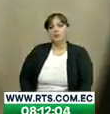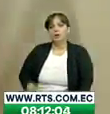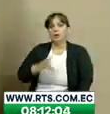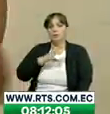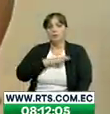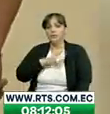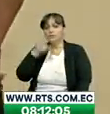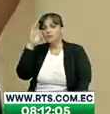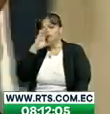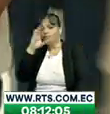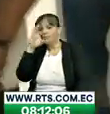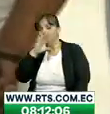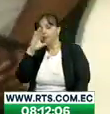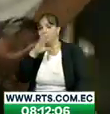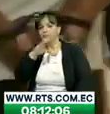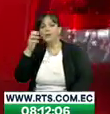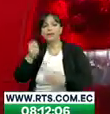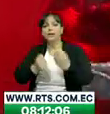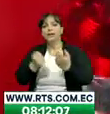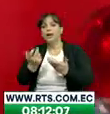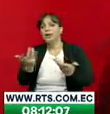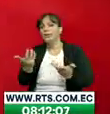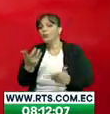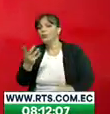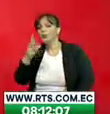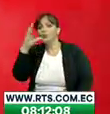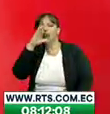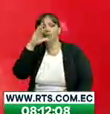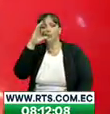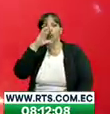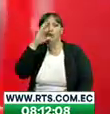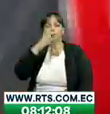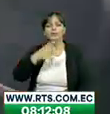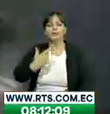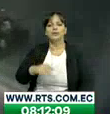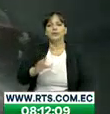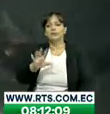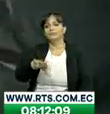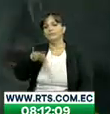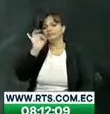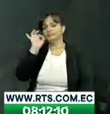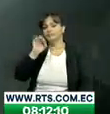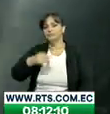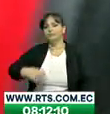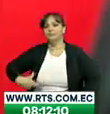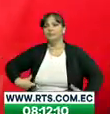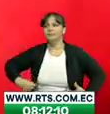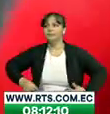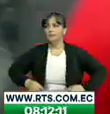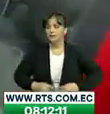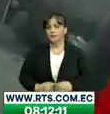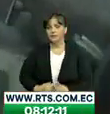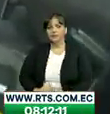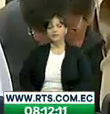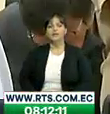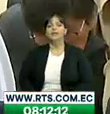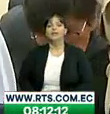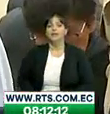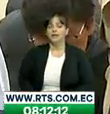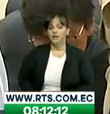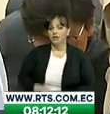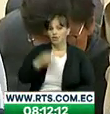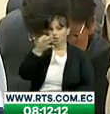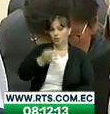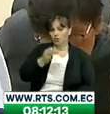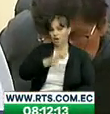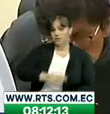recuperar el carro y detener a uno de los supuestos responsables y se le encontró acá en guayaquil por eso se lo va